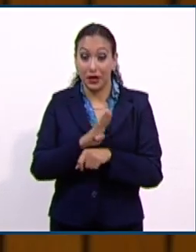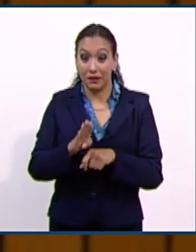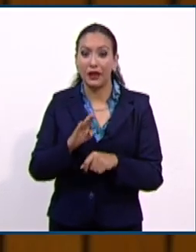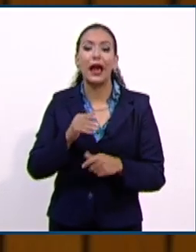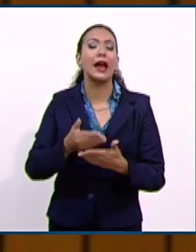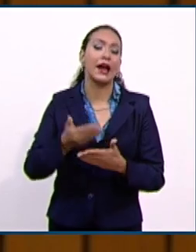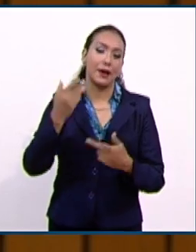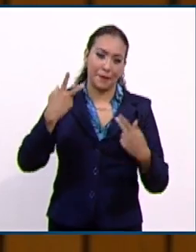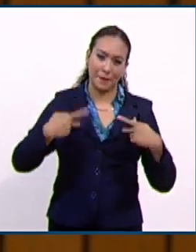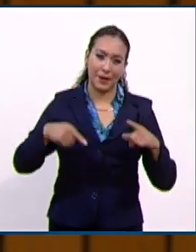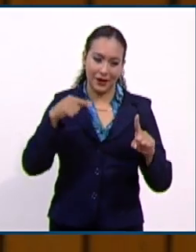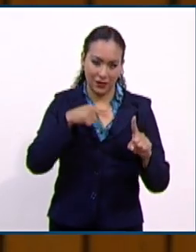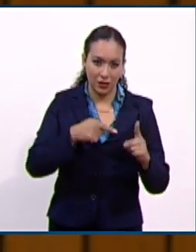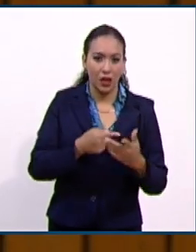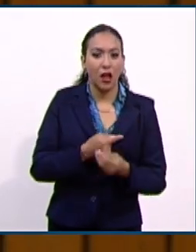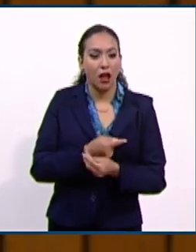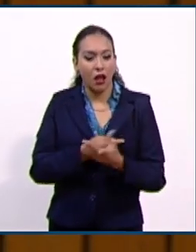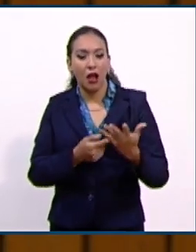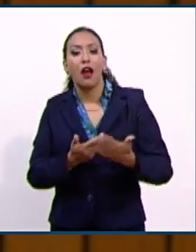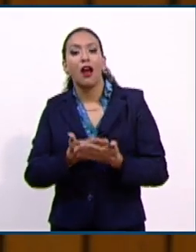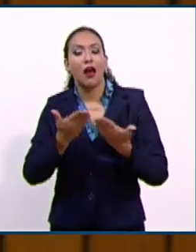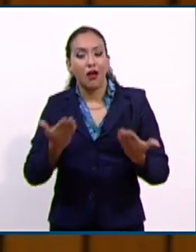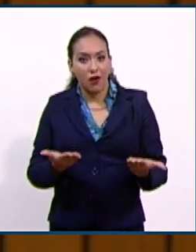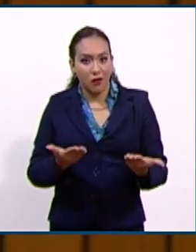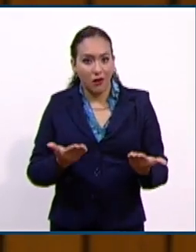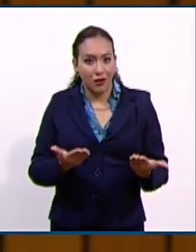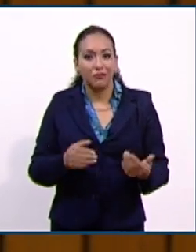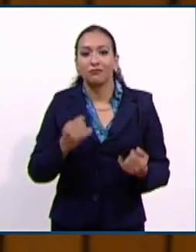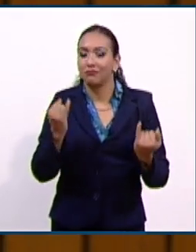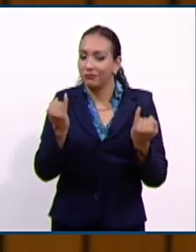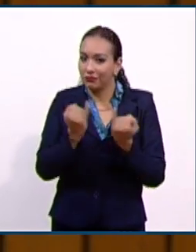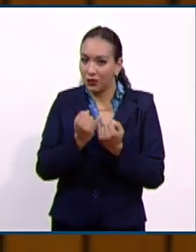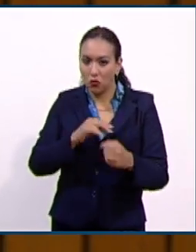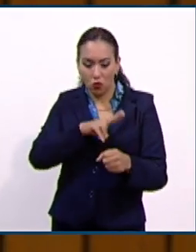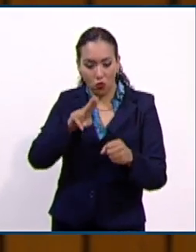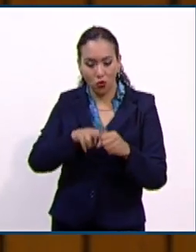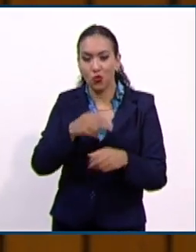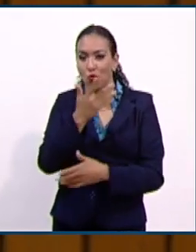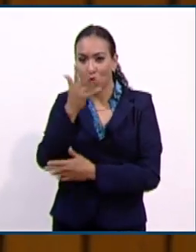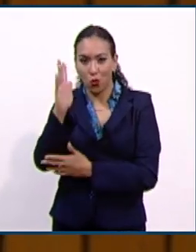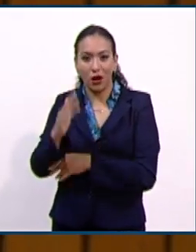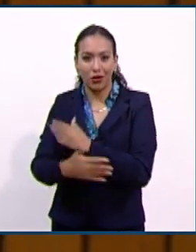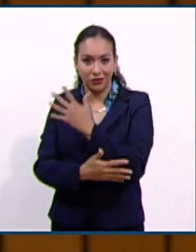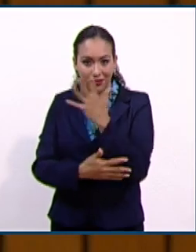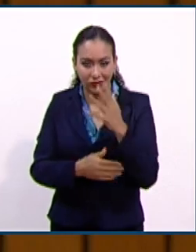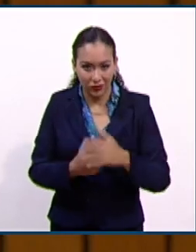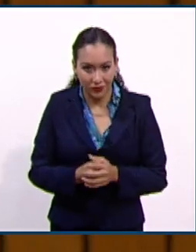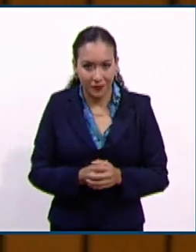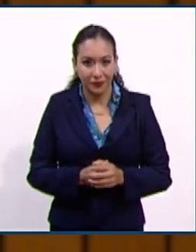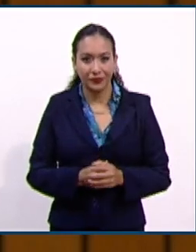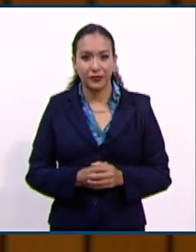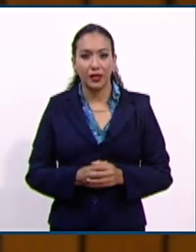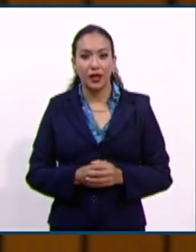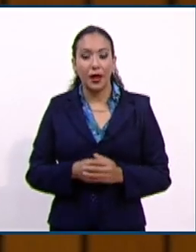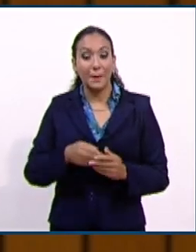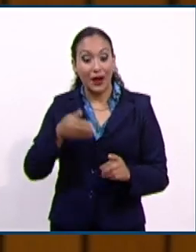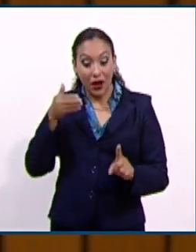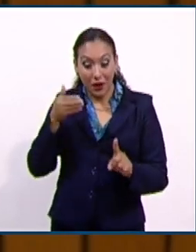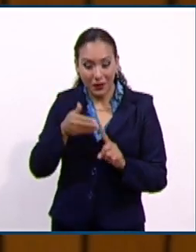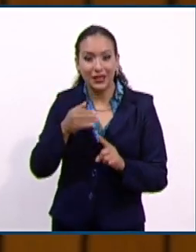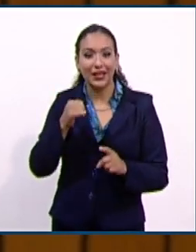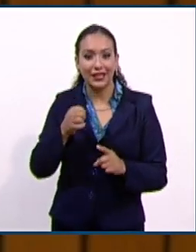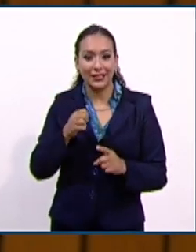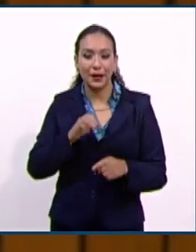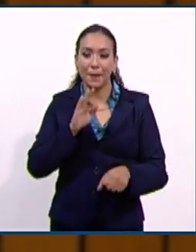exige que se pruebe una afectación a una persona para que se pueda proteger la naturaleza, a una protección de la naturaleza por su valor